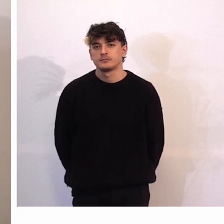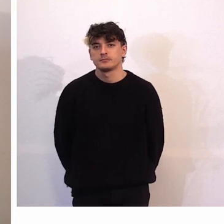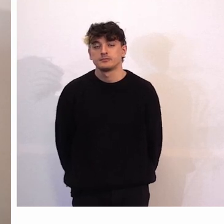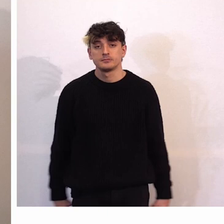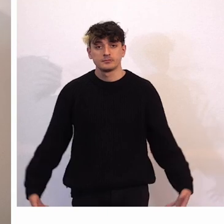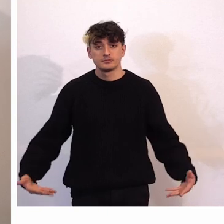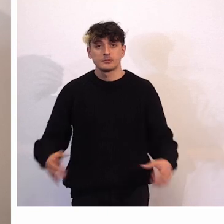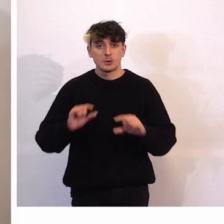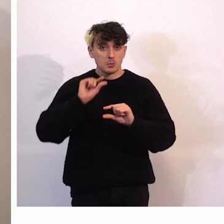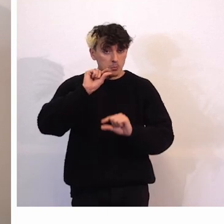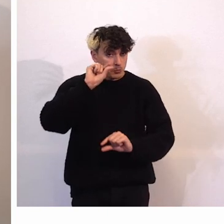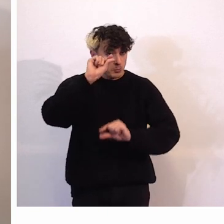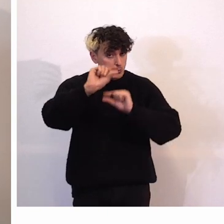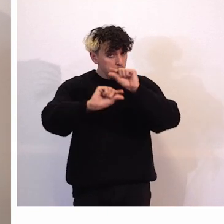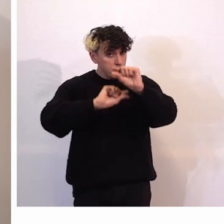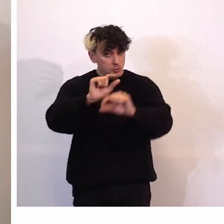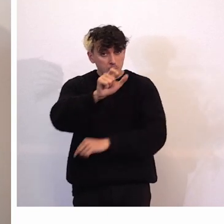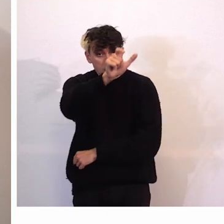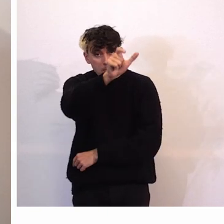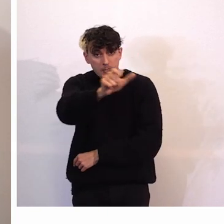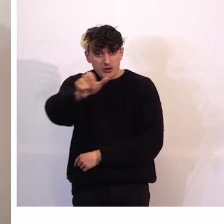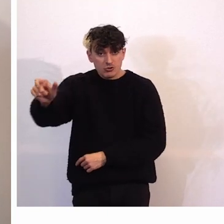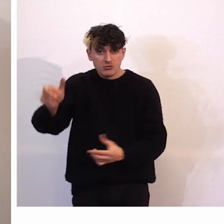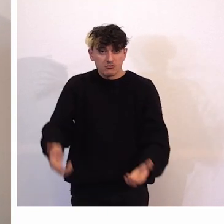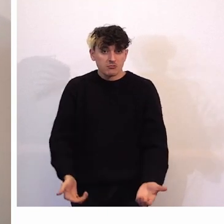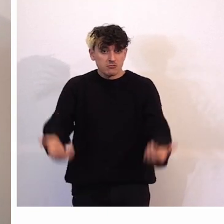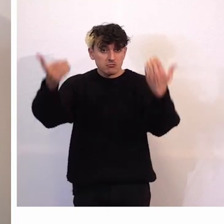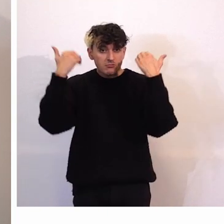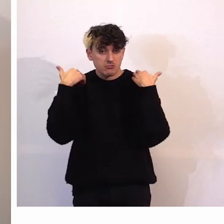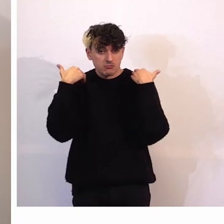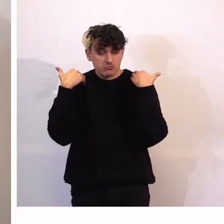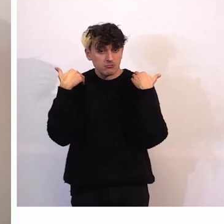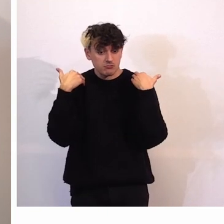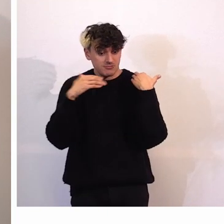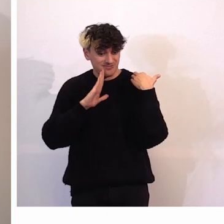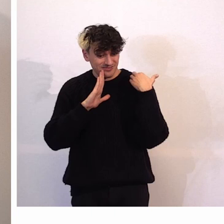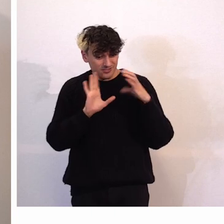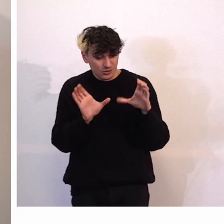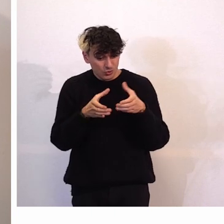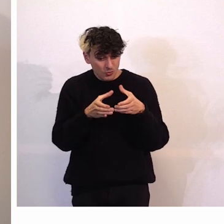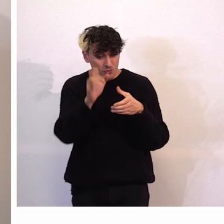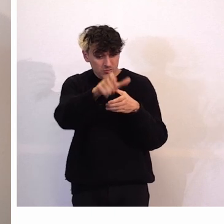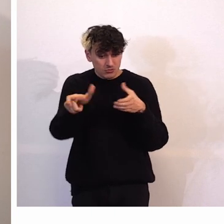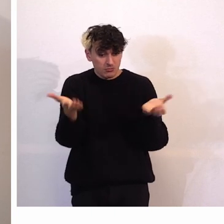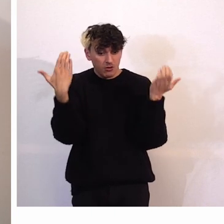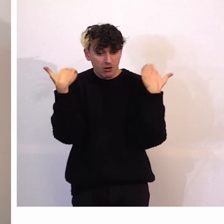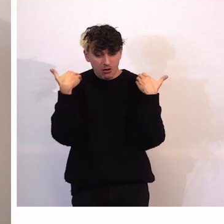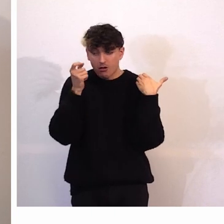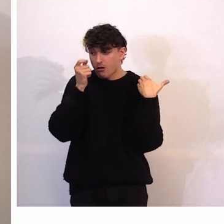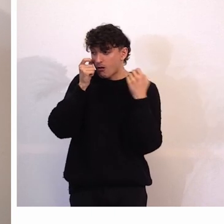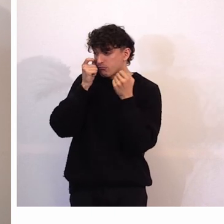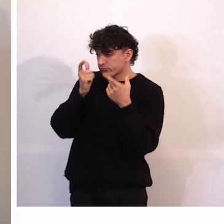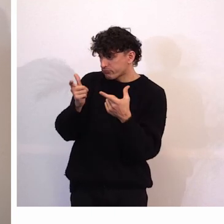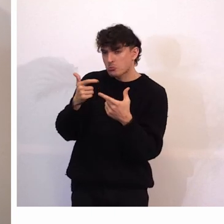Poco a poco, los responsables de los grupos fueron viendo que yo podía